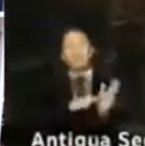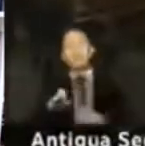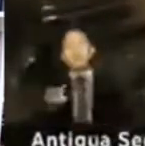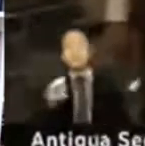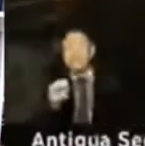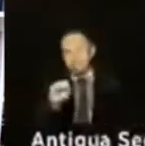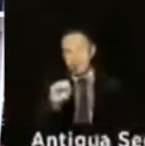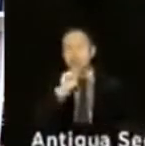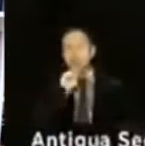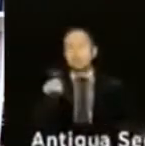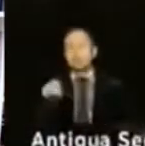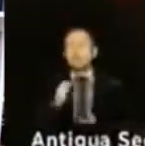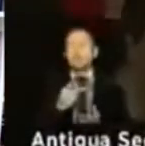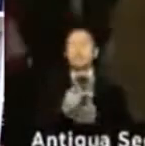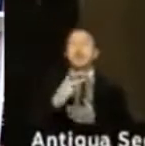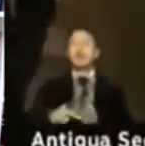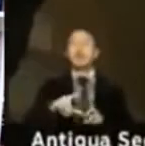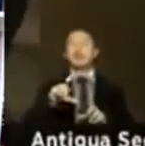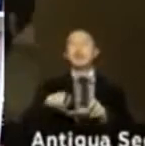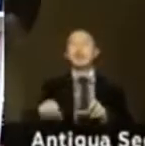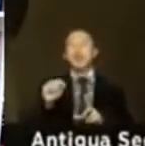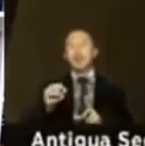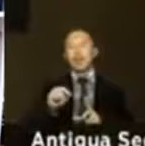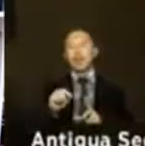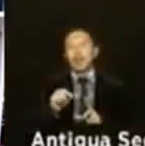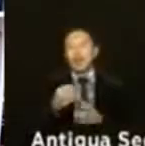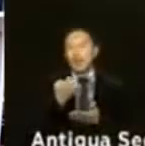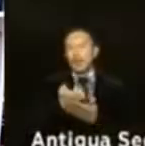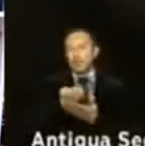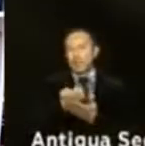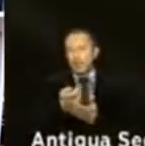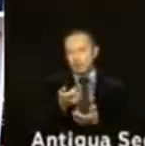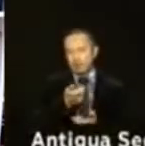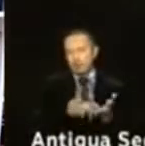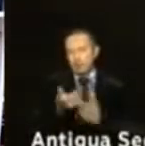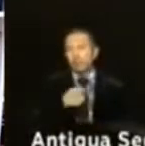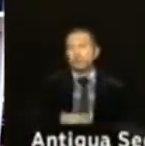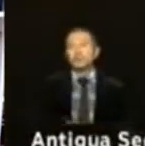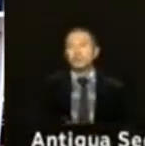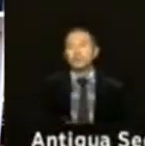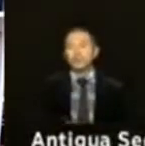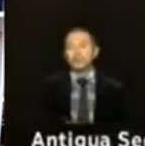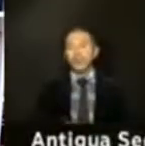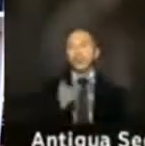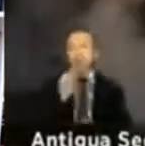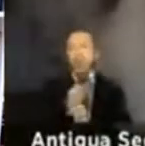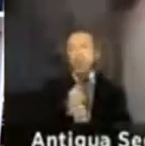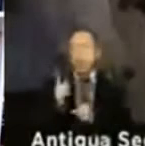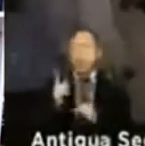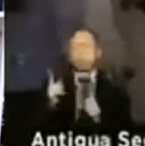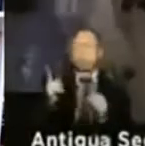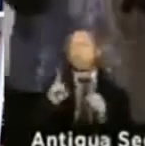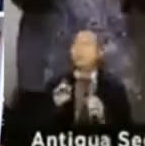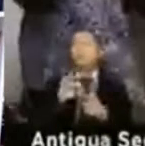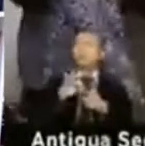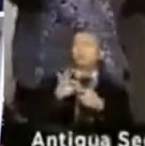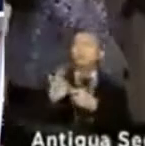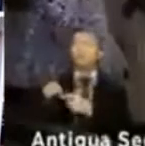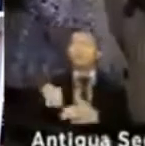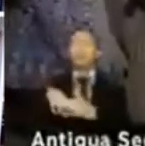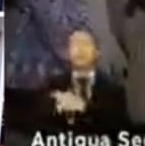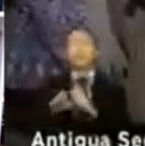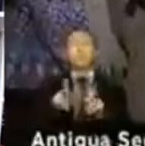nunca bajaron las tarifas, nunca mejoró el servicio, todo lo contrario, y lo que sí vimos es cómo unos